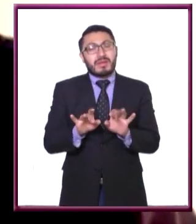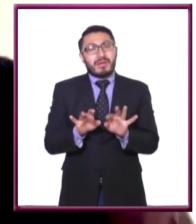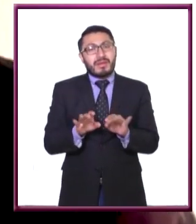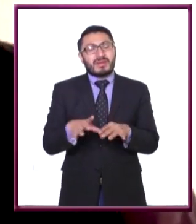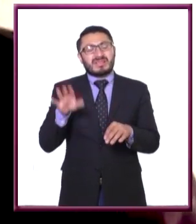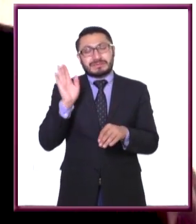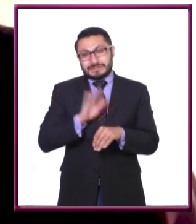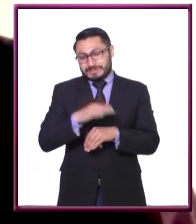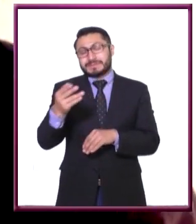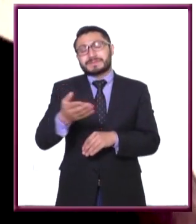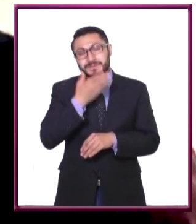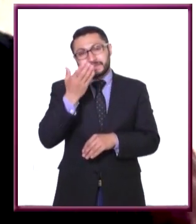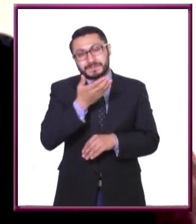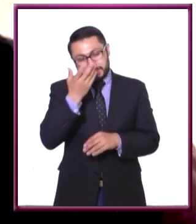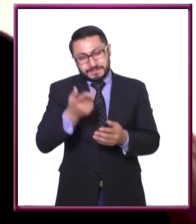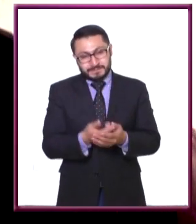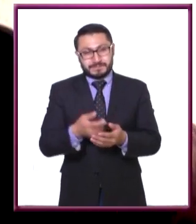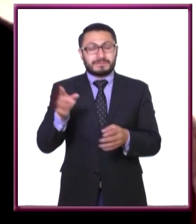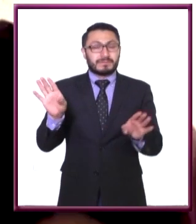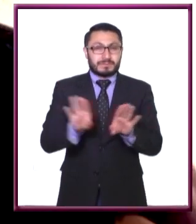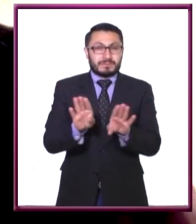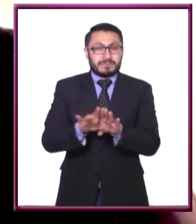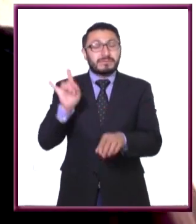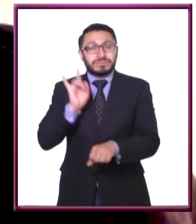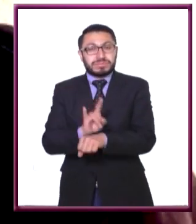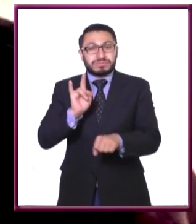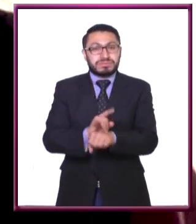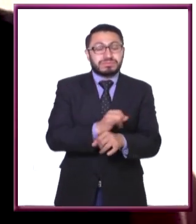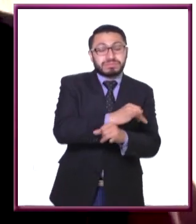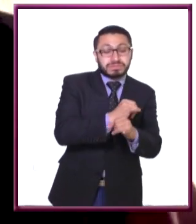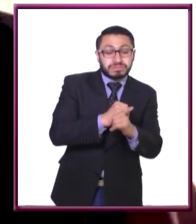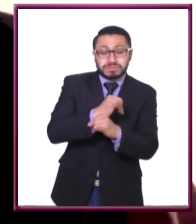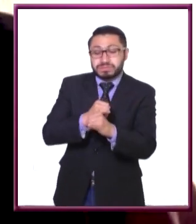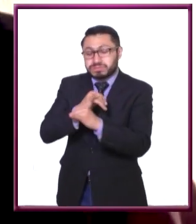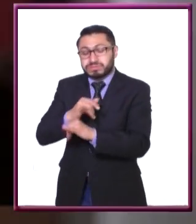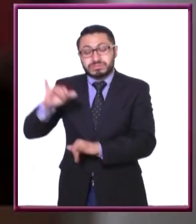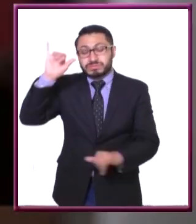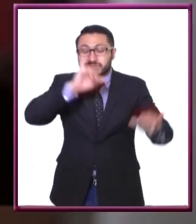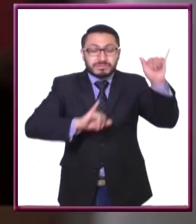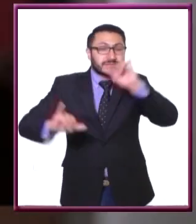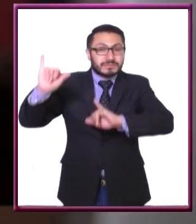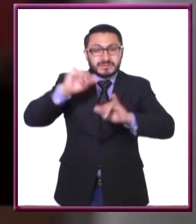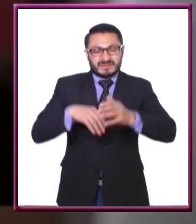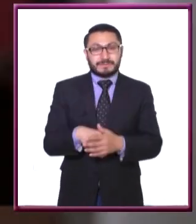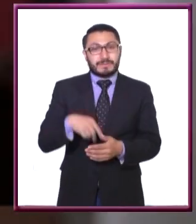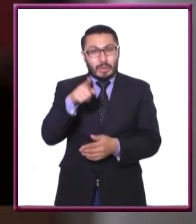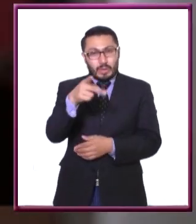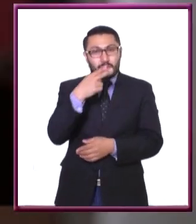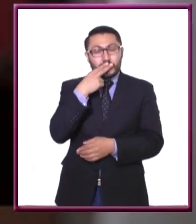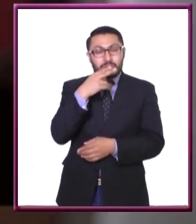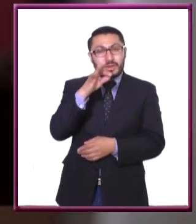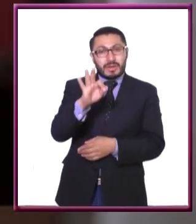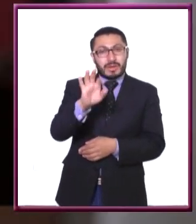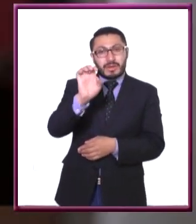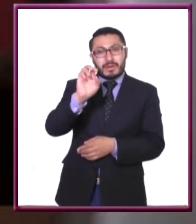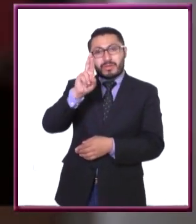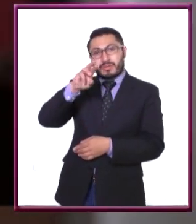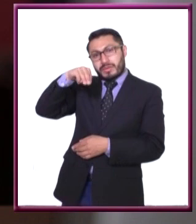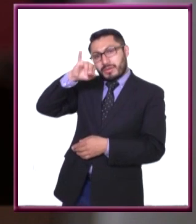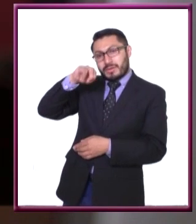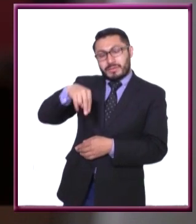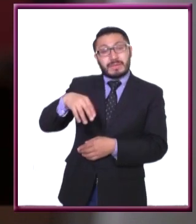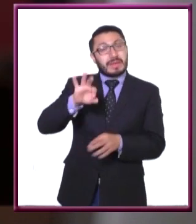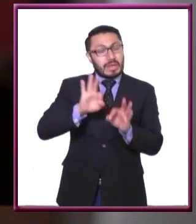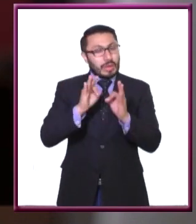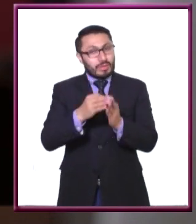computadoras más. Y se pueden ahora simular muchos de los experimentos. ¿Y usted utiliza el método de Fermi